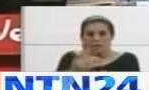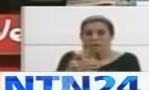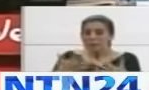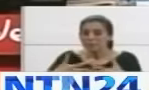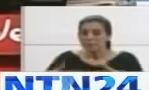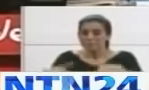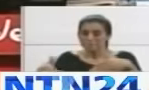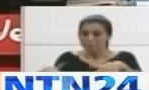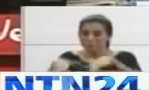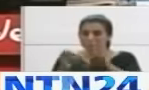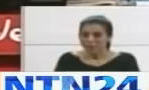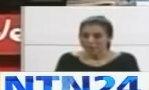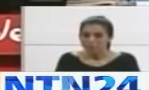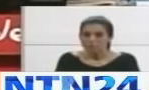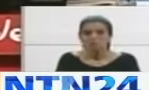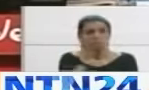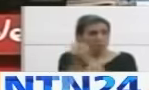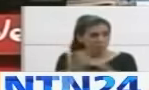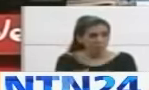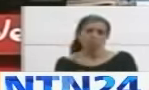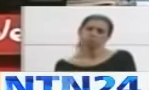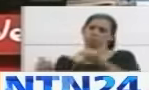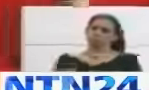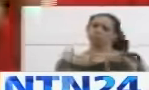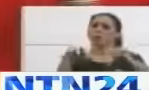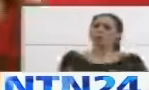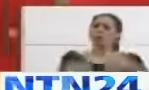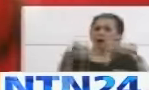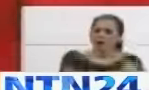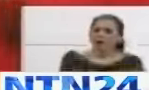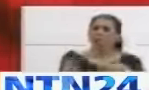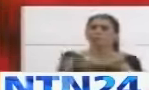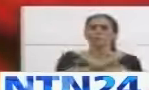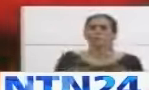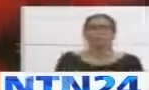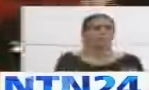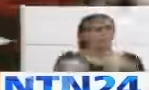empresa tomada por los trabajadores y por el pueblo. No hay vuelta atrás de nada.